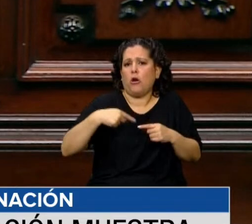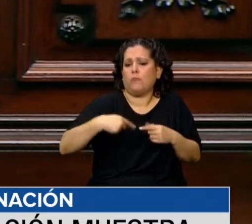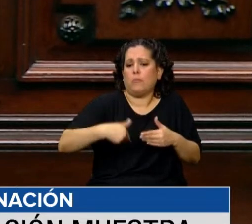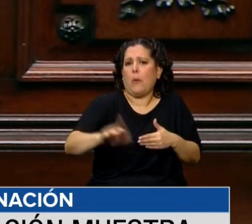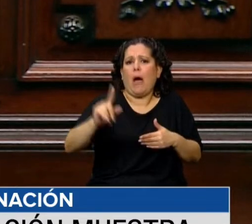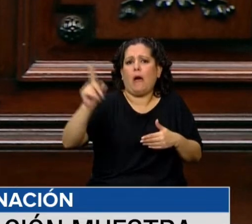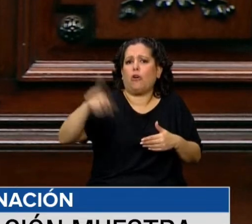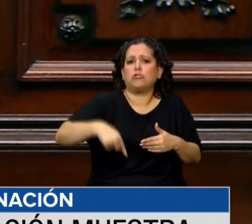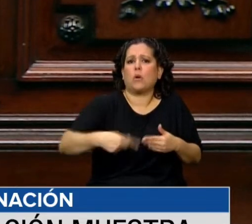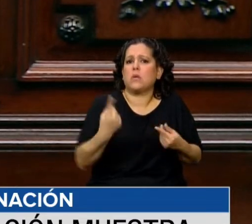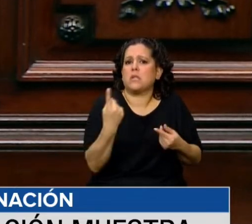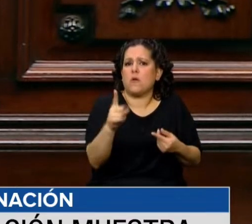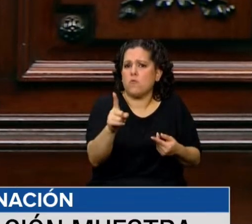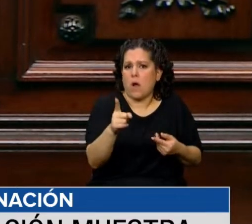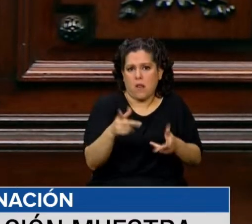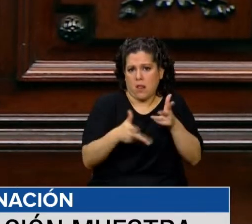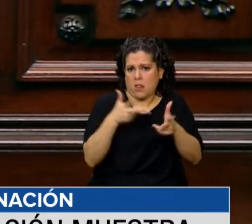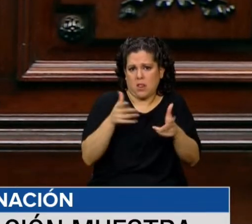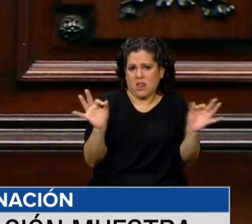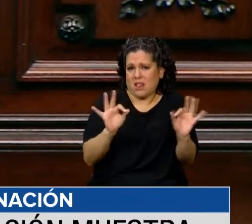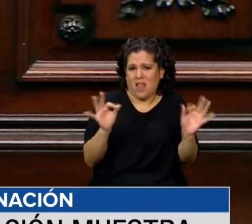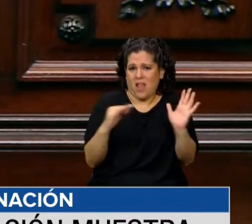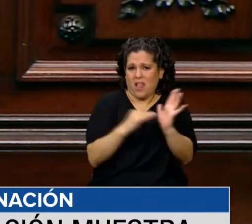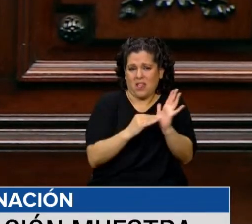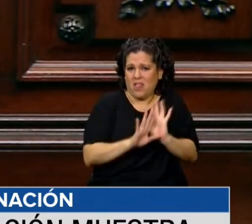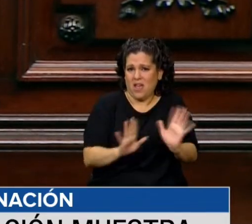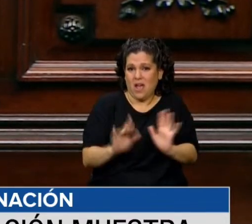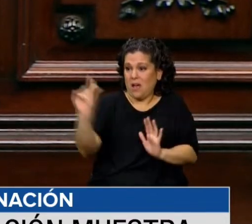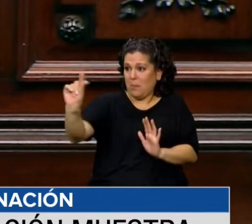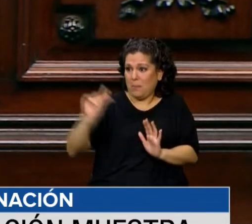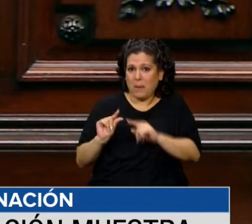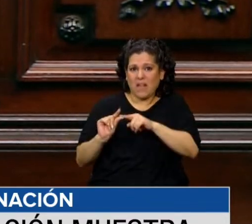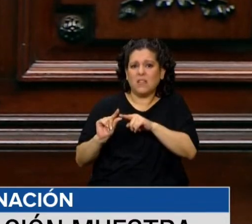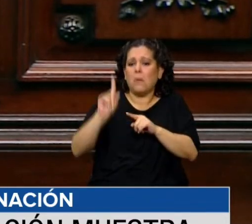podía tener en la política monetaria el crédito que tomó